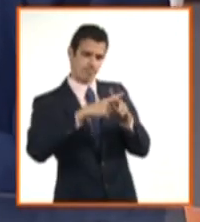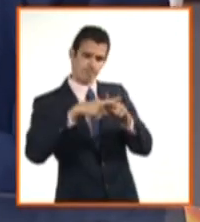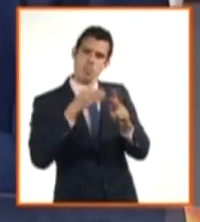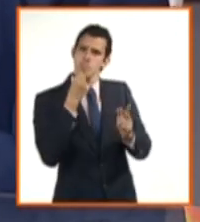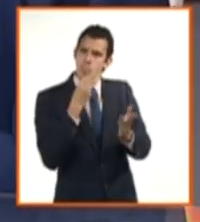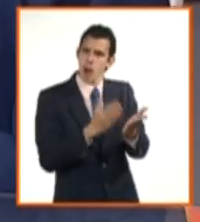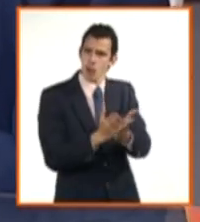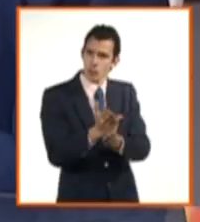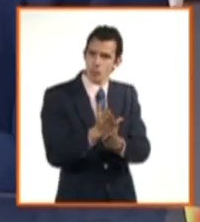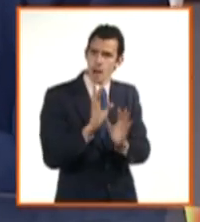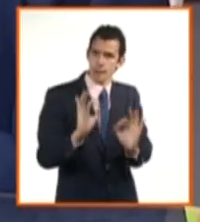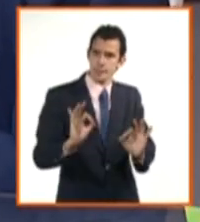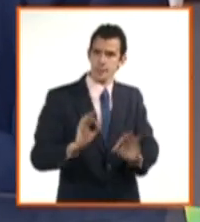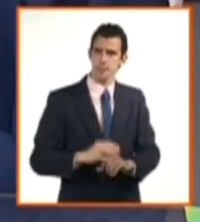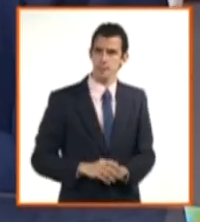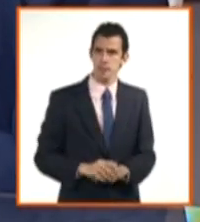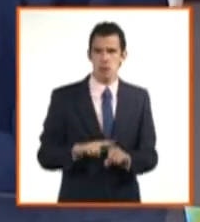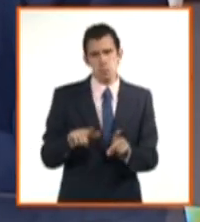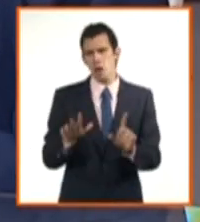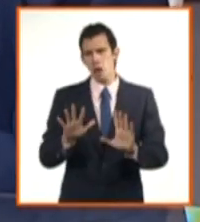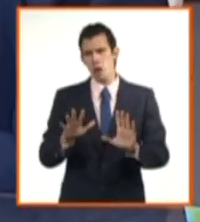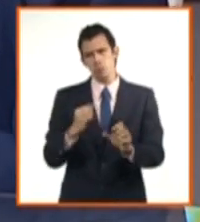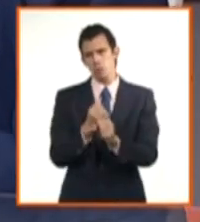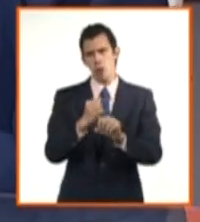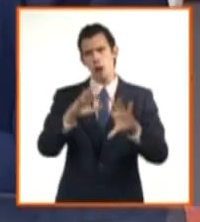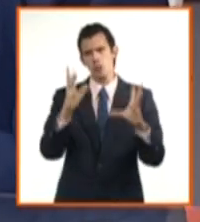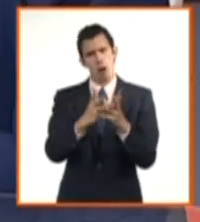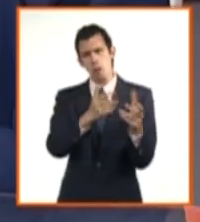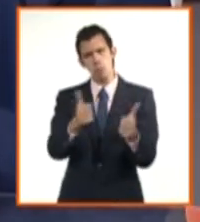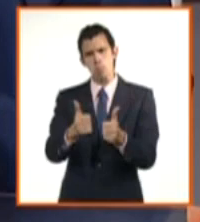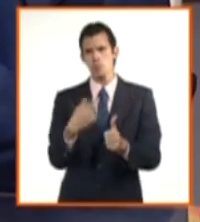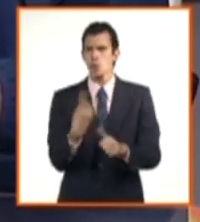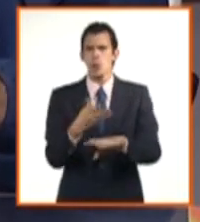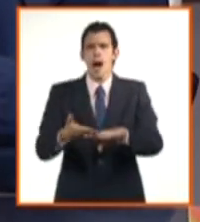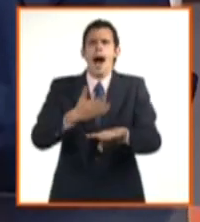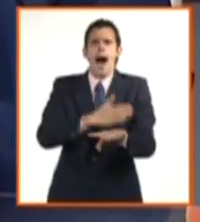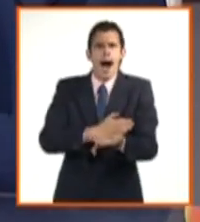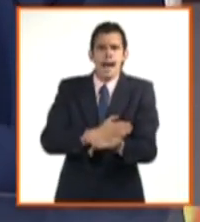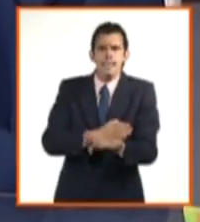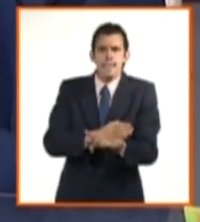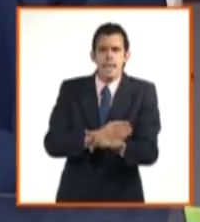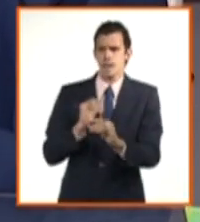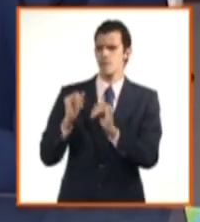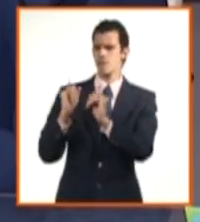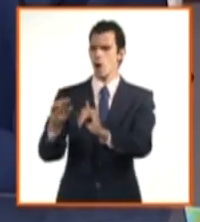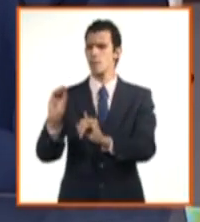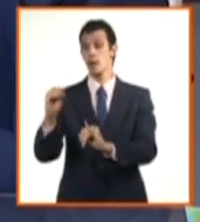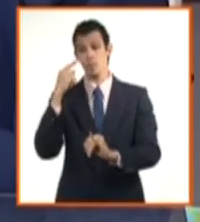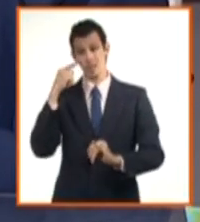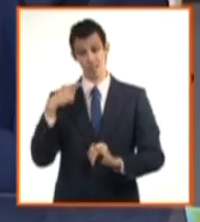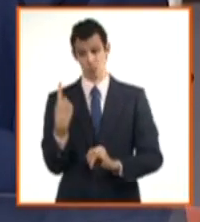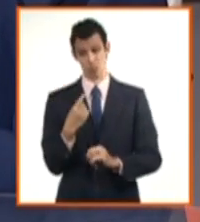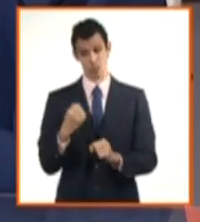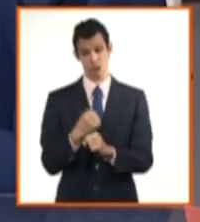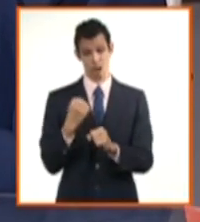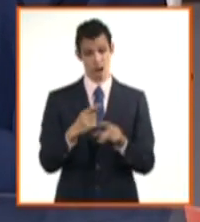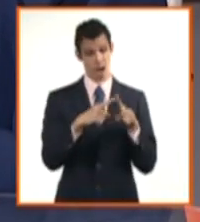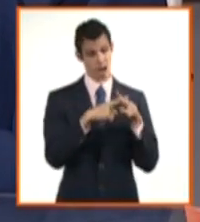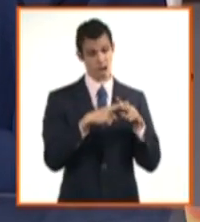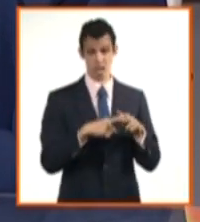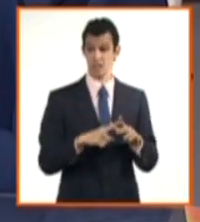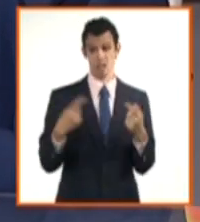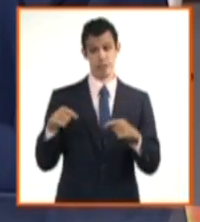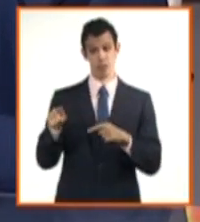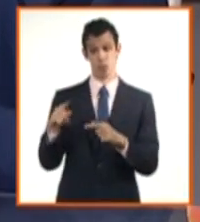se actúa en todos estos casos y no tuvimos que no hemos tenido que lamentar ningún suceso desagradable en